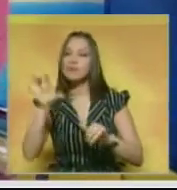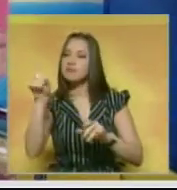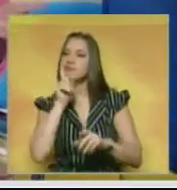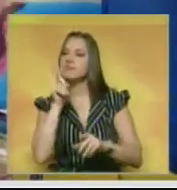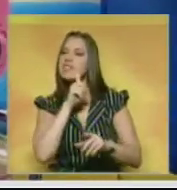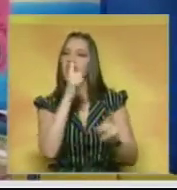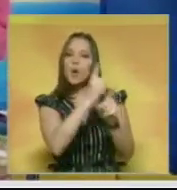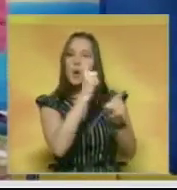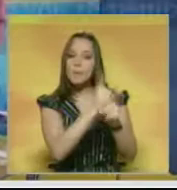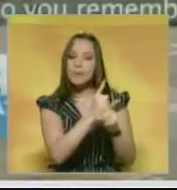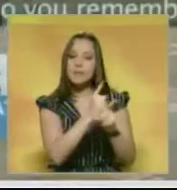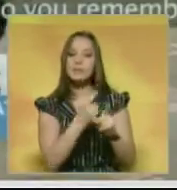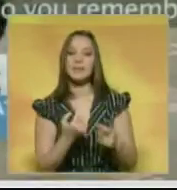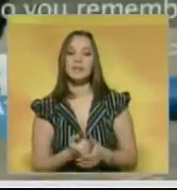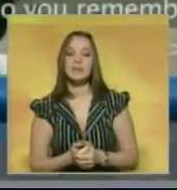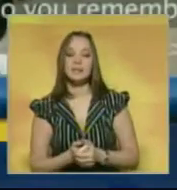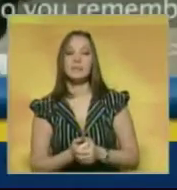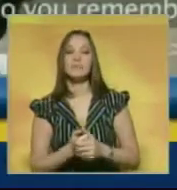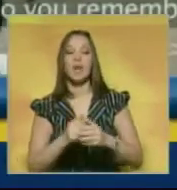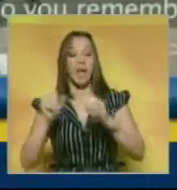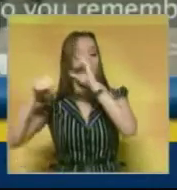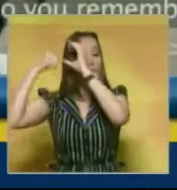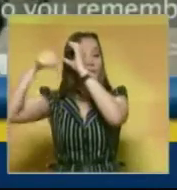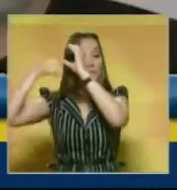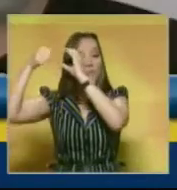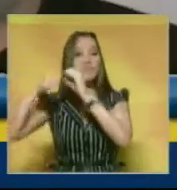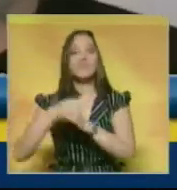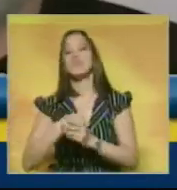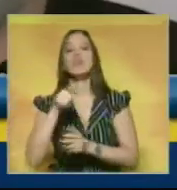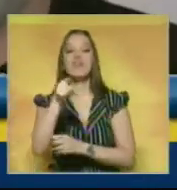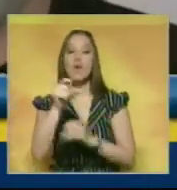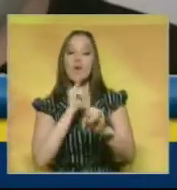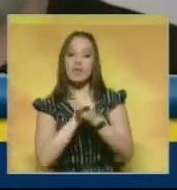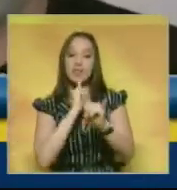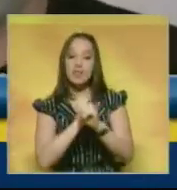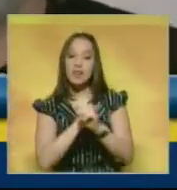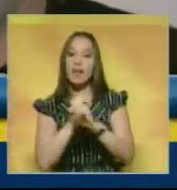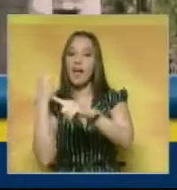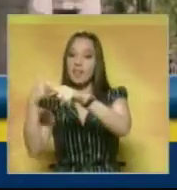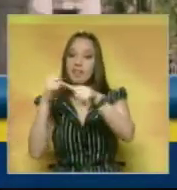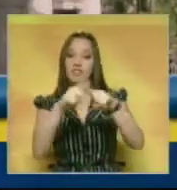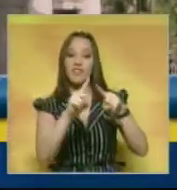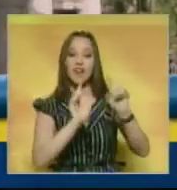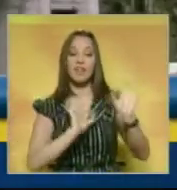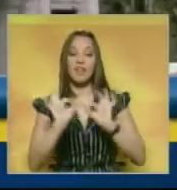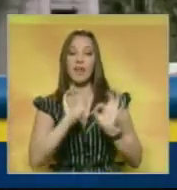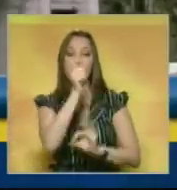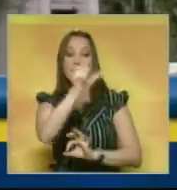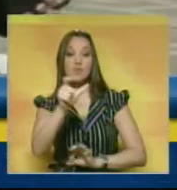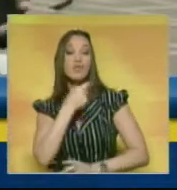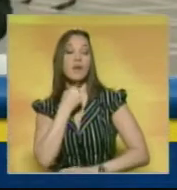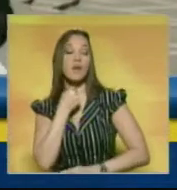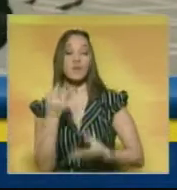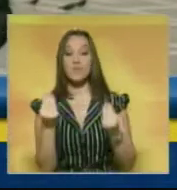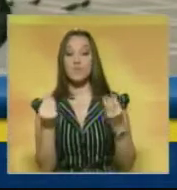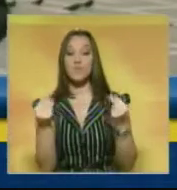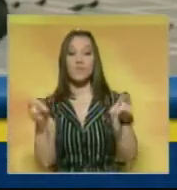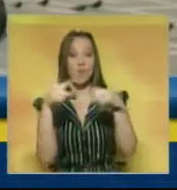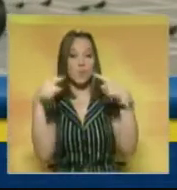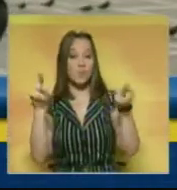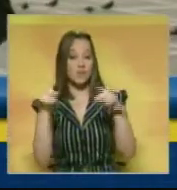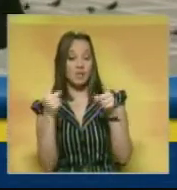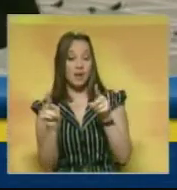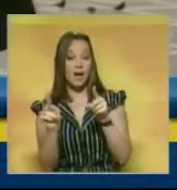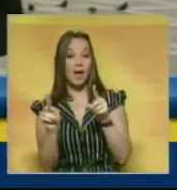uso de la tecnología. A través de un video en internet que involucró a artistas y fanáticos de la música. Los artistas